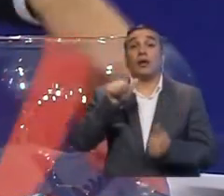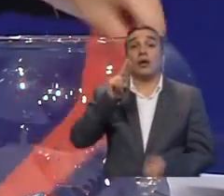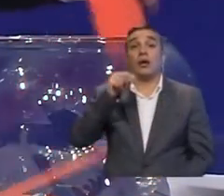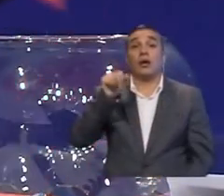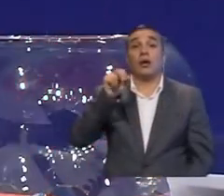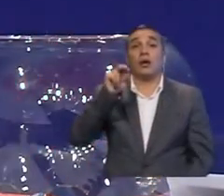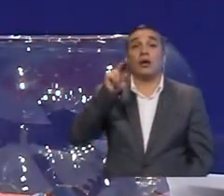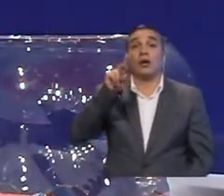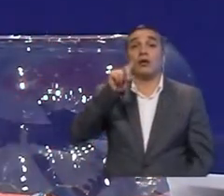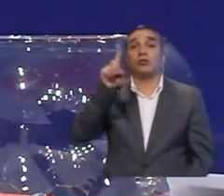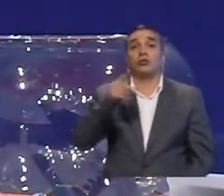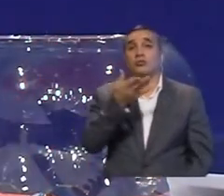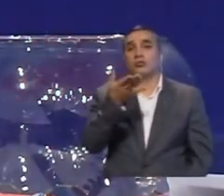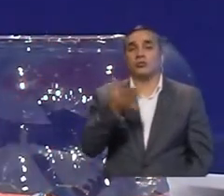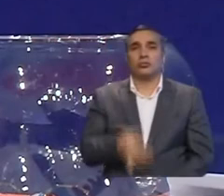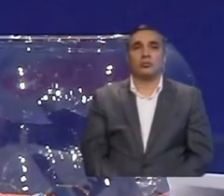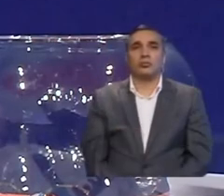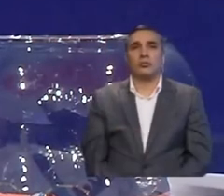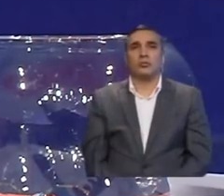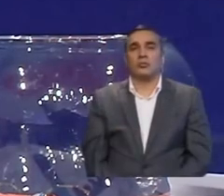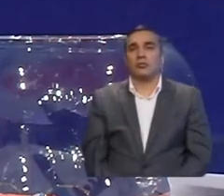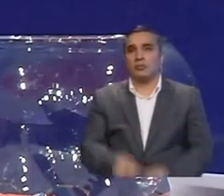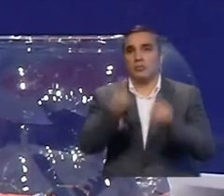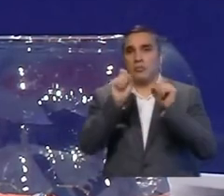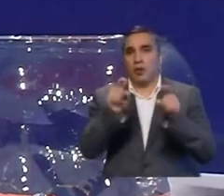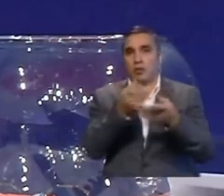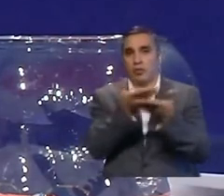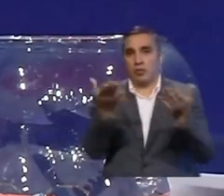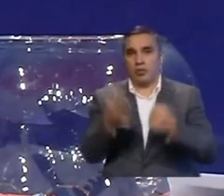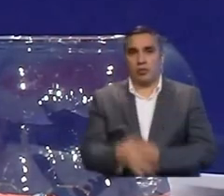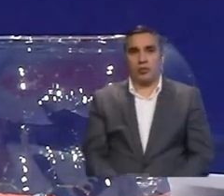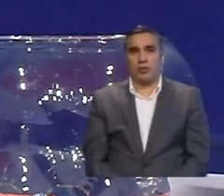Arauz. Y la siguiente pregunta.